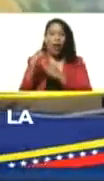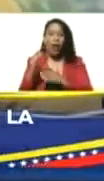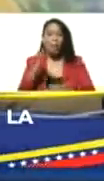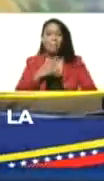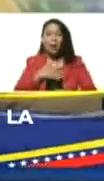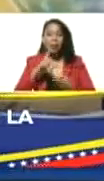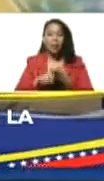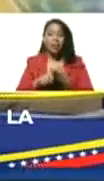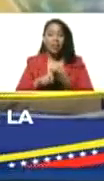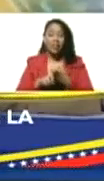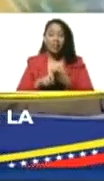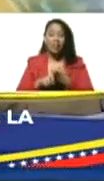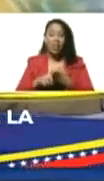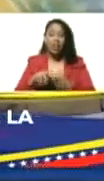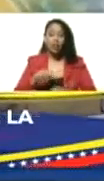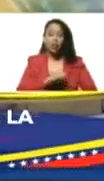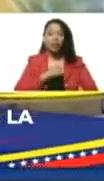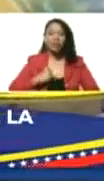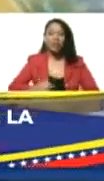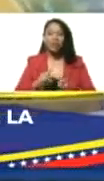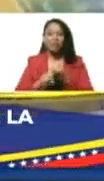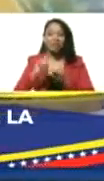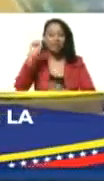Cilita Flores, Super Cilita.